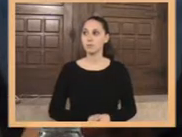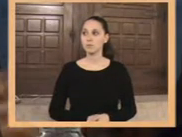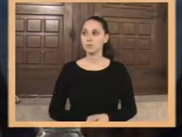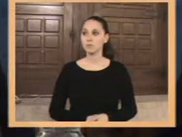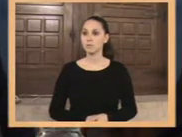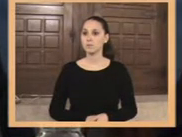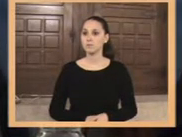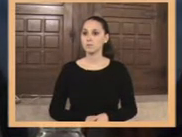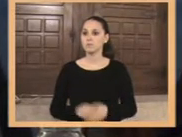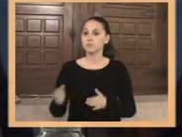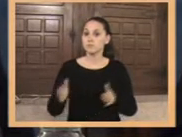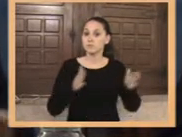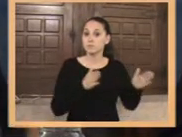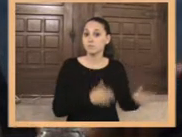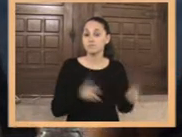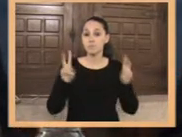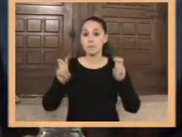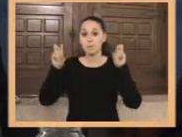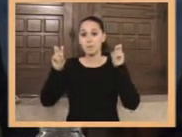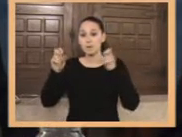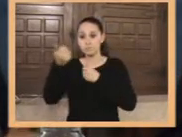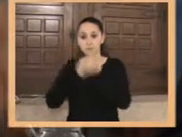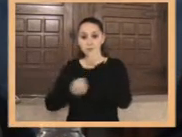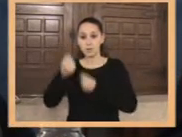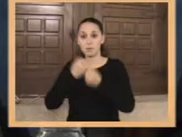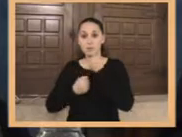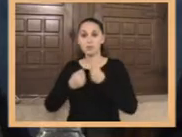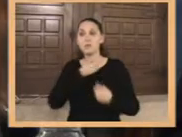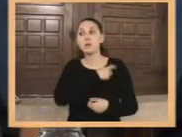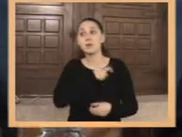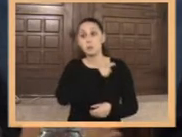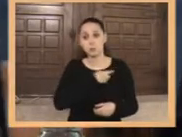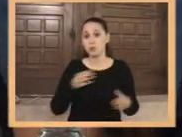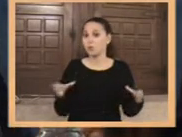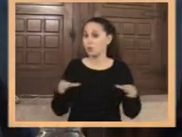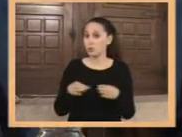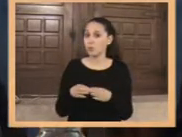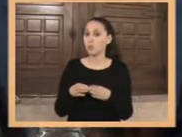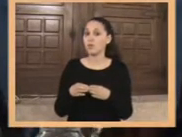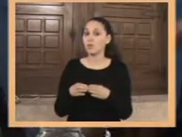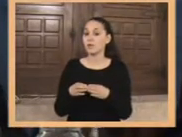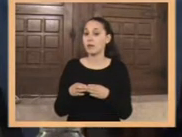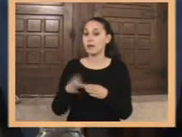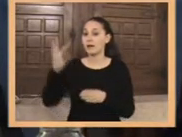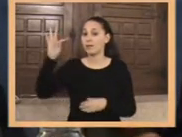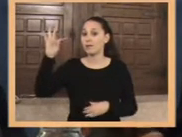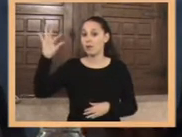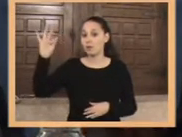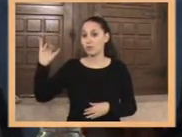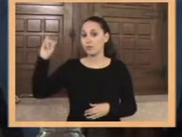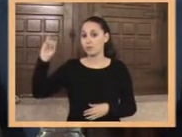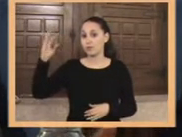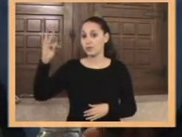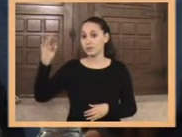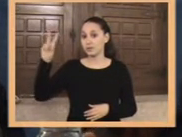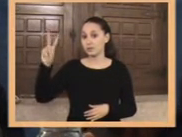las cuestiones económicas de Fitur las trasladó en la comisión, las trasladó el concejal. Usted, al parecer, no pudo asistir. Yo creo que lo que tiene que hacer es, por